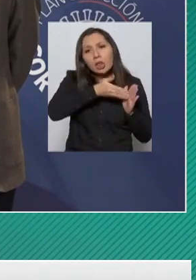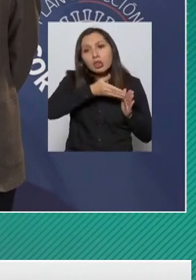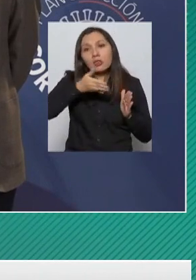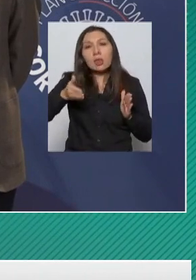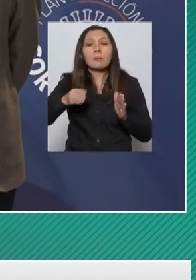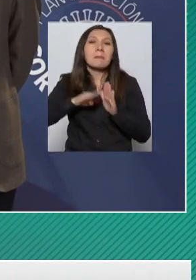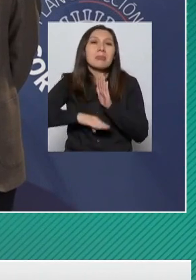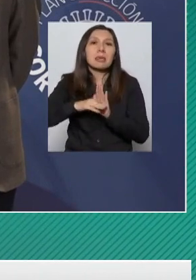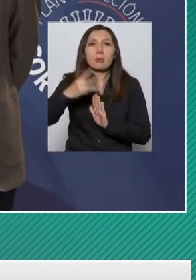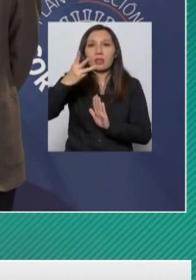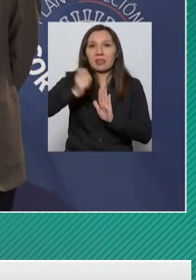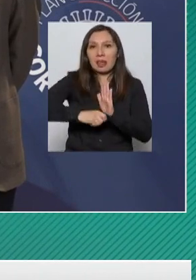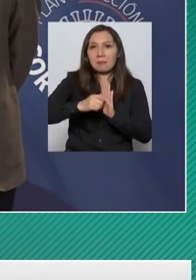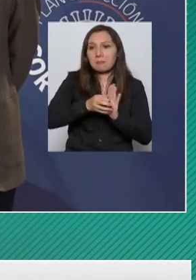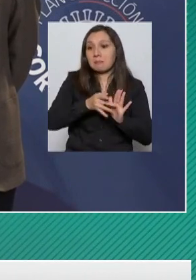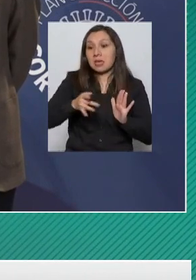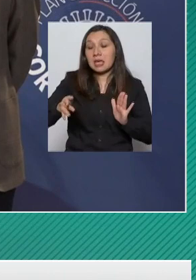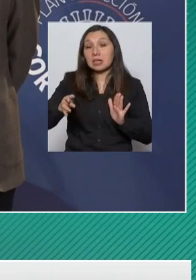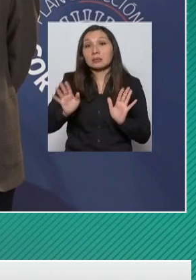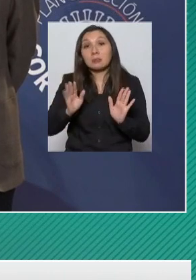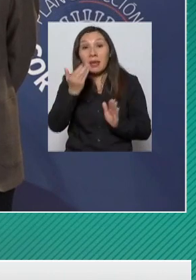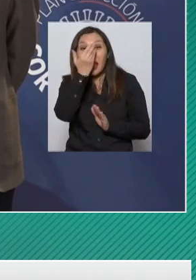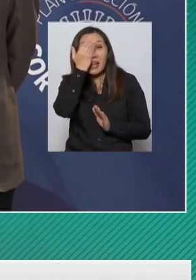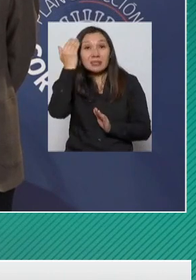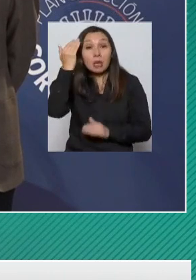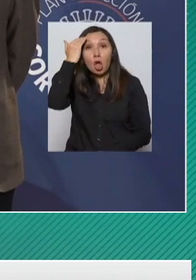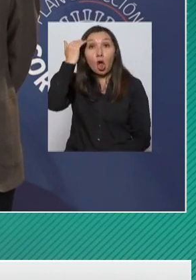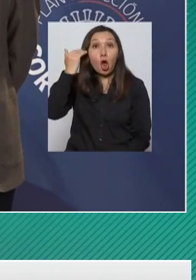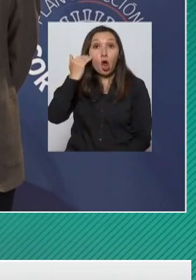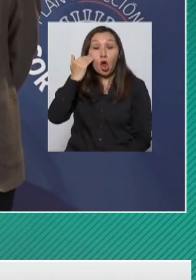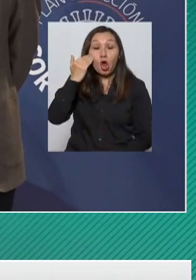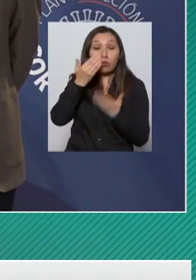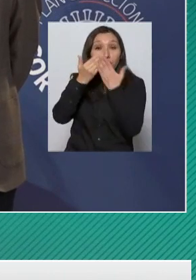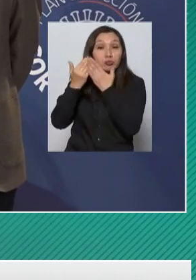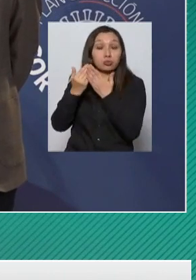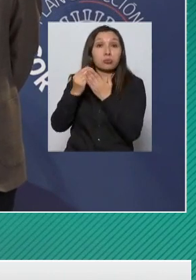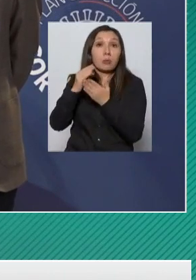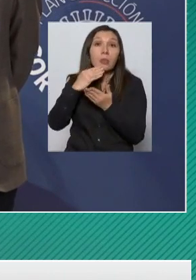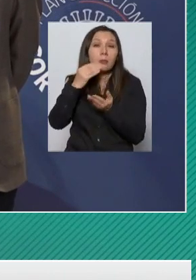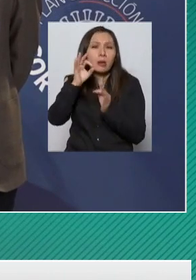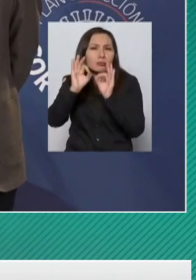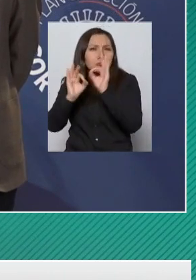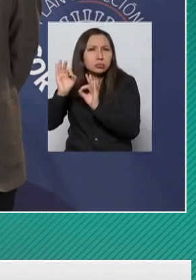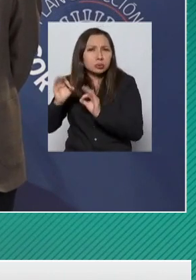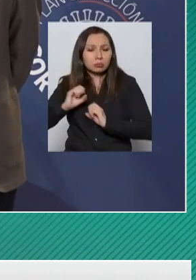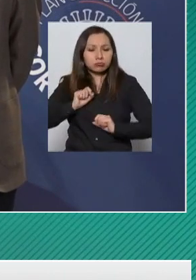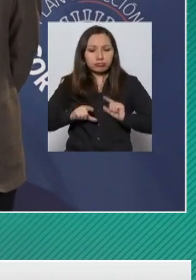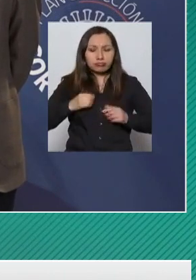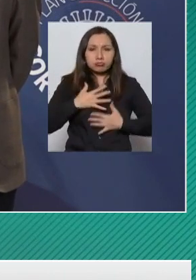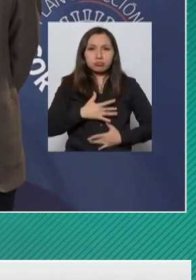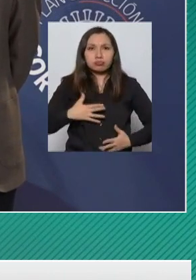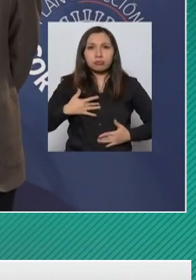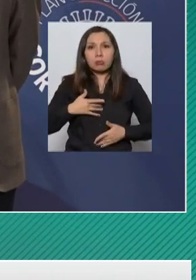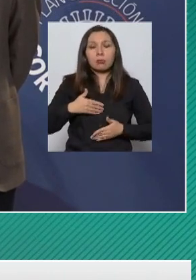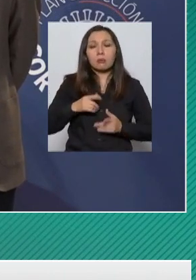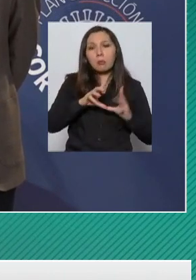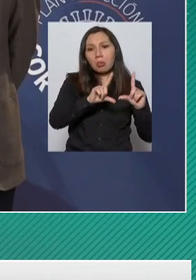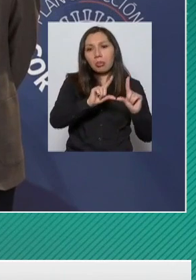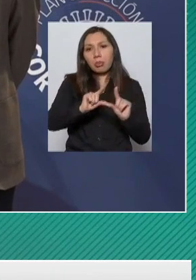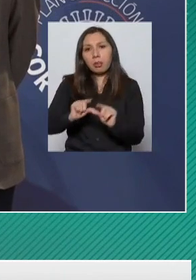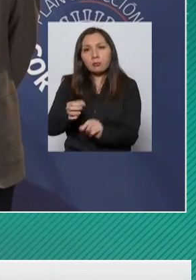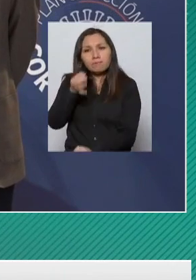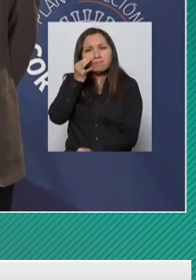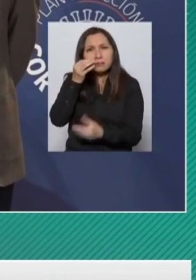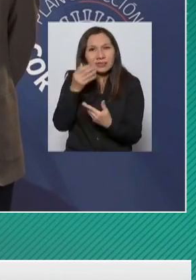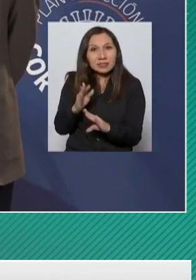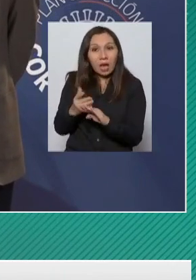un mínimo de tres meses según los expertos coreanos por esta población de tasas de anticuerpos y su decaimiento en el tiempo de lo